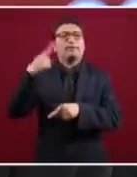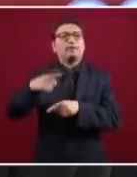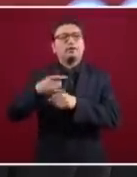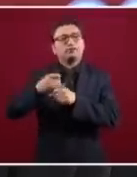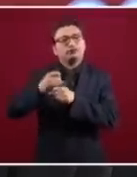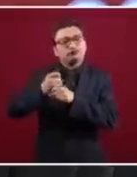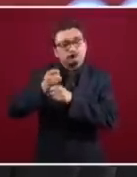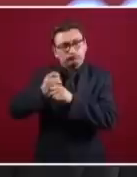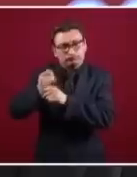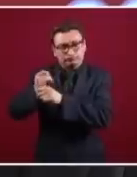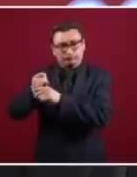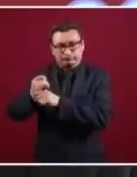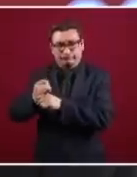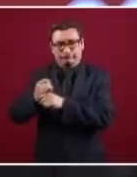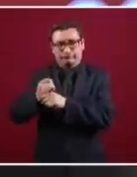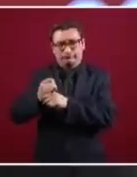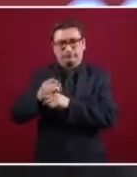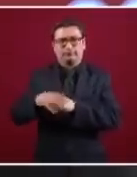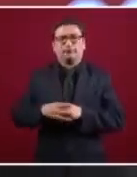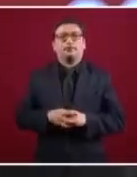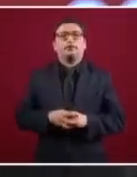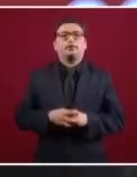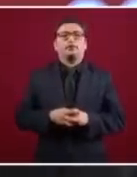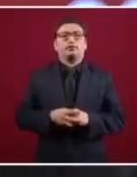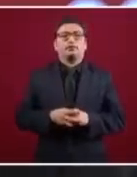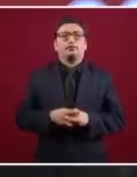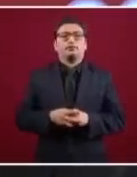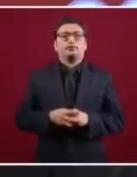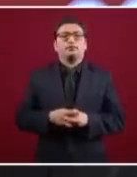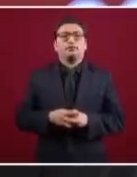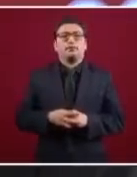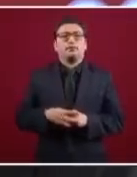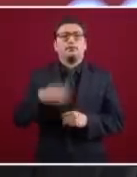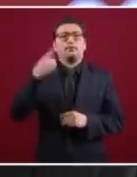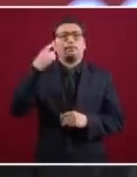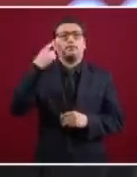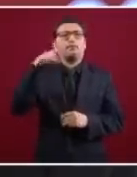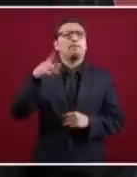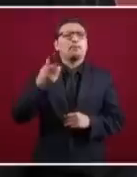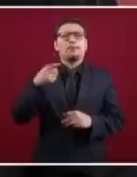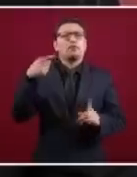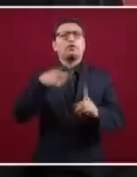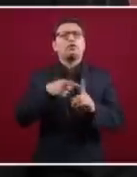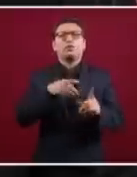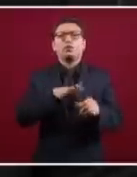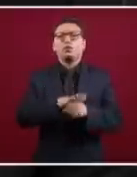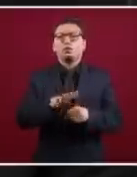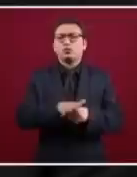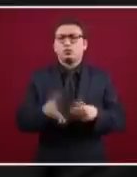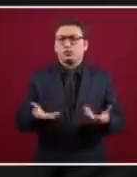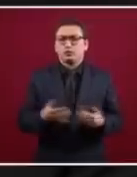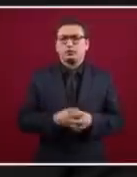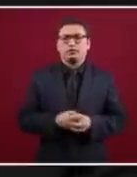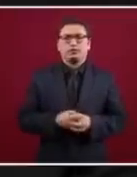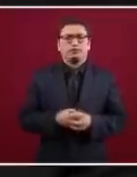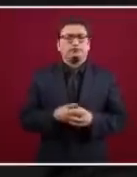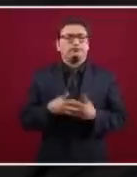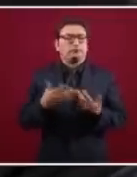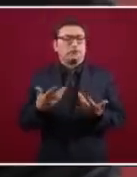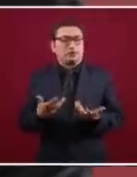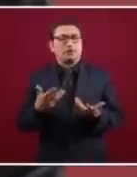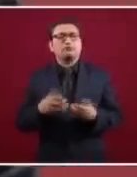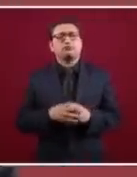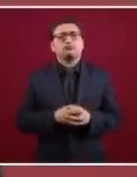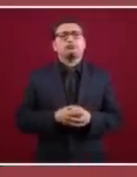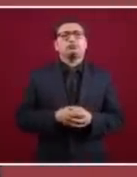inteligencia para qué saber que pueden